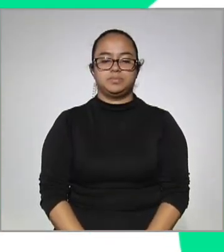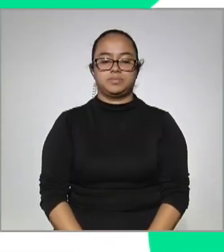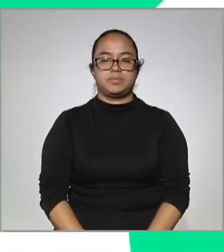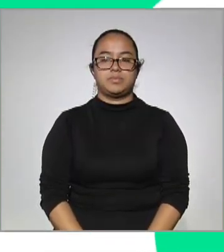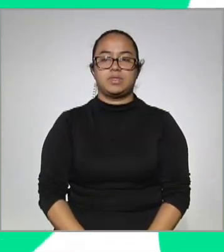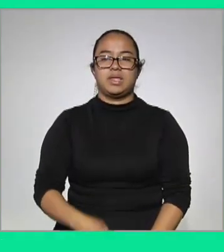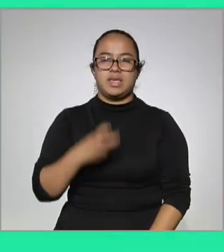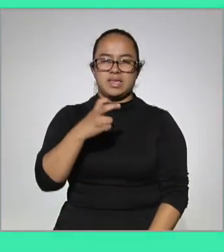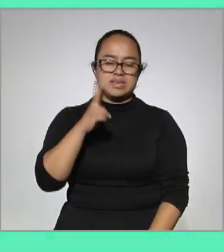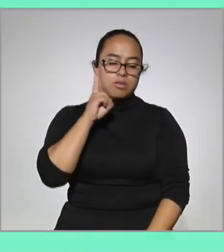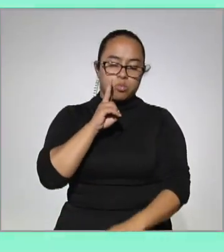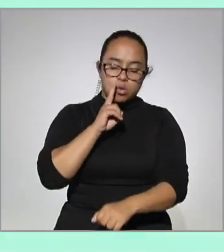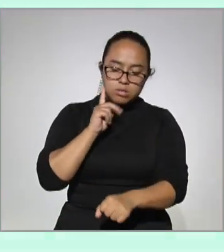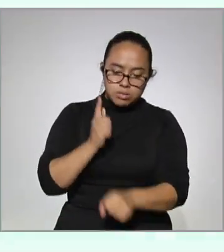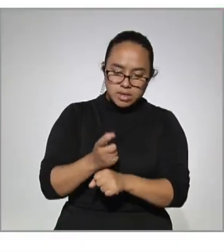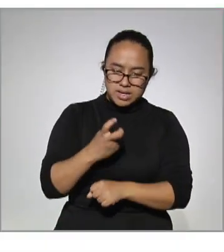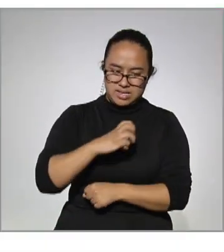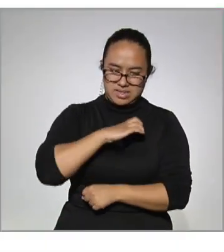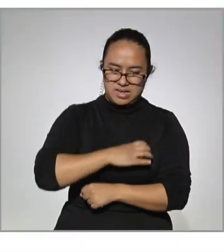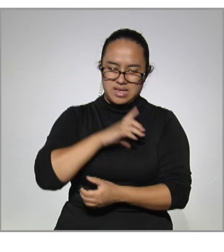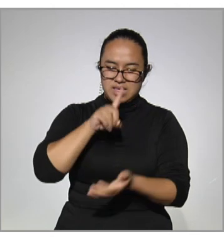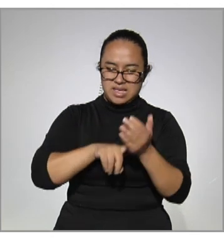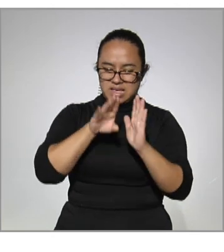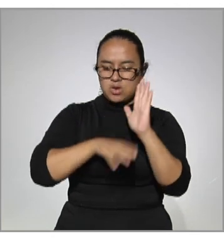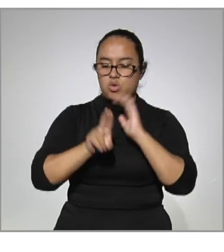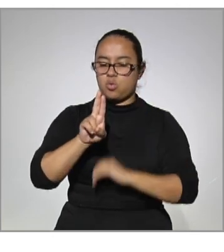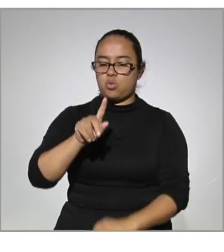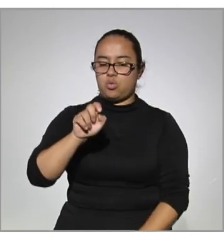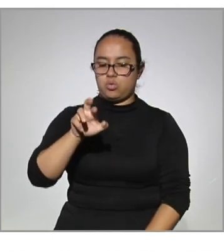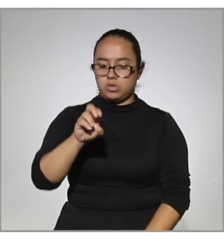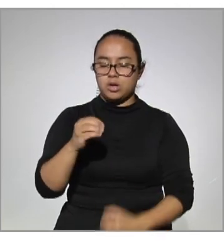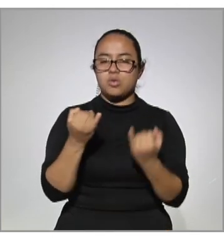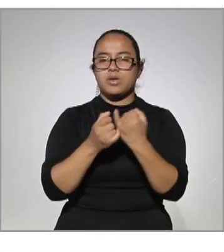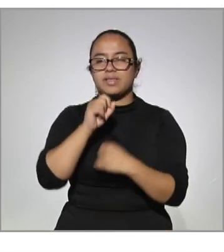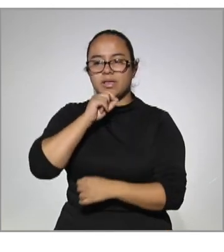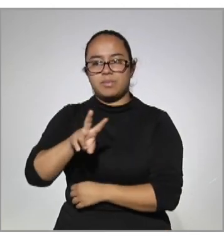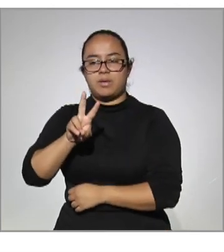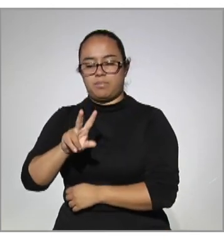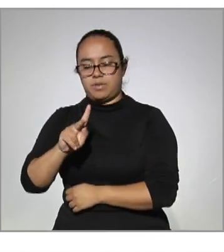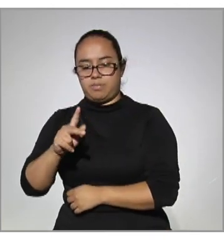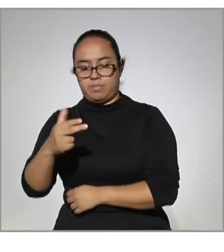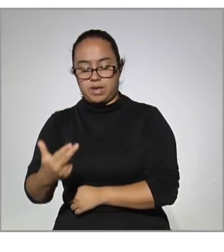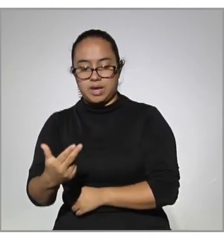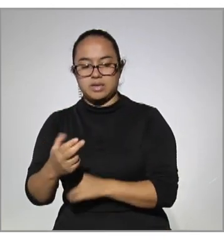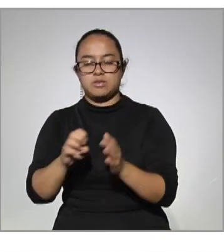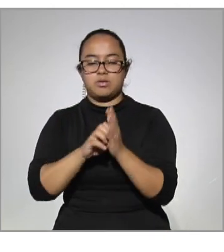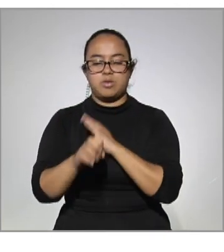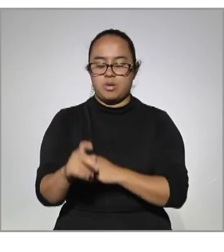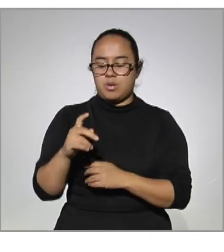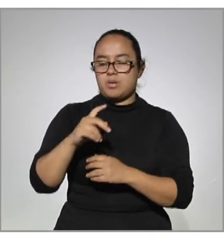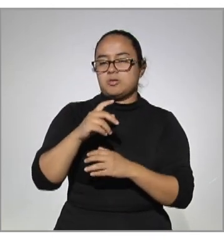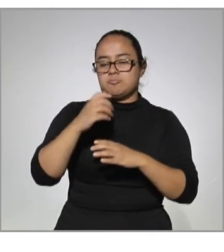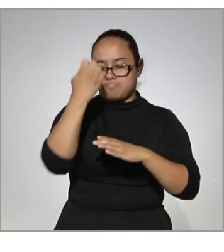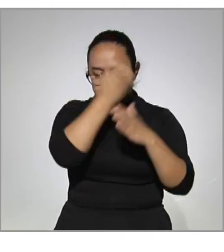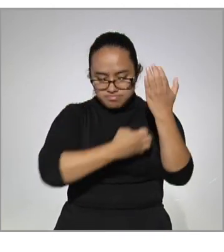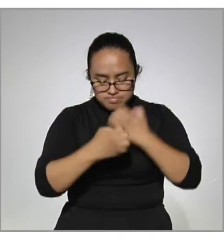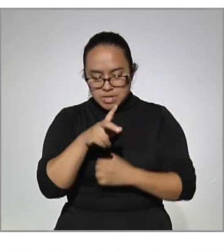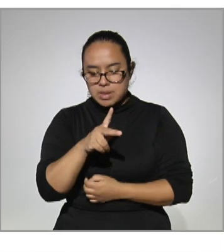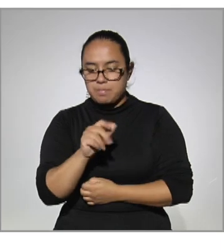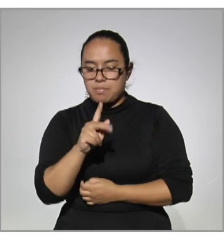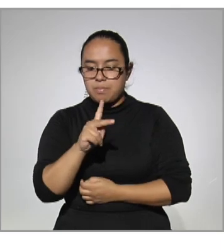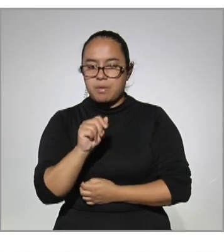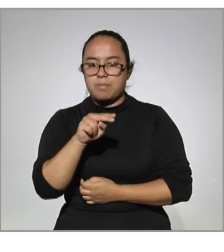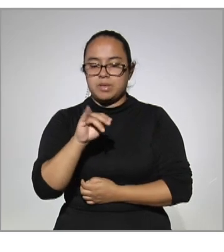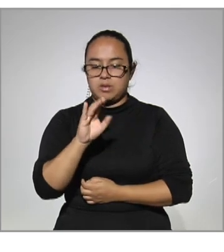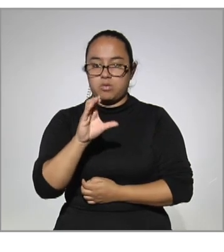Las pruebas de detección del cáncer cérvico-uterino y del virus del papiloma humano, como el Papa Nicolau, son importantes